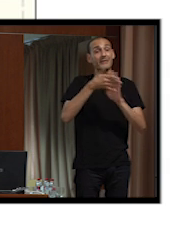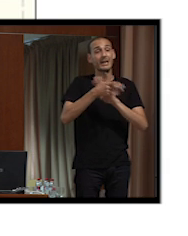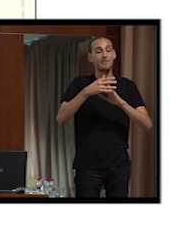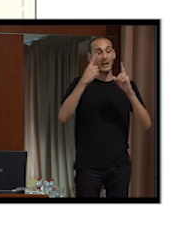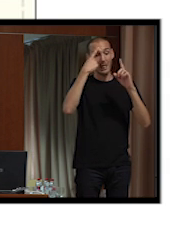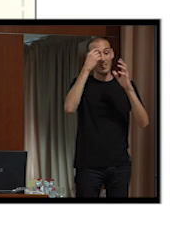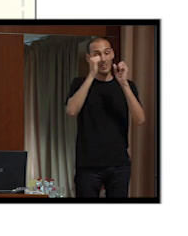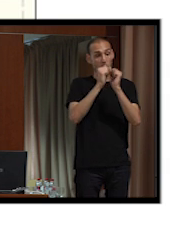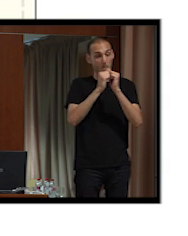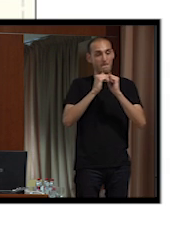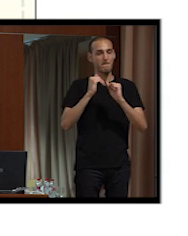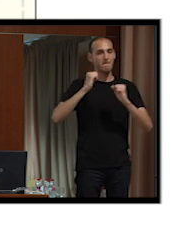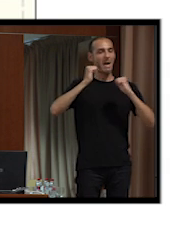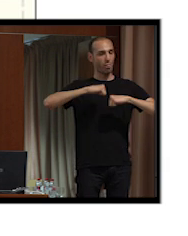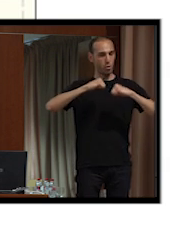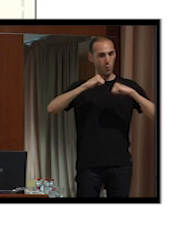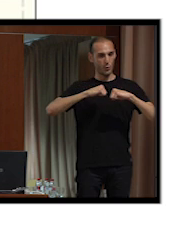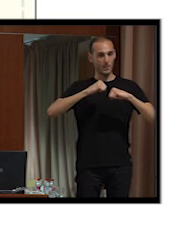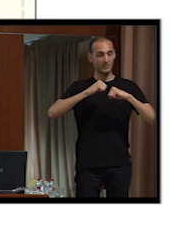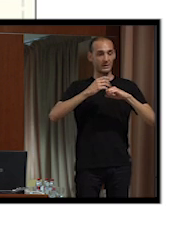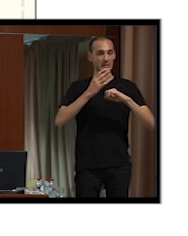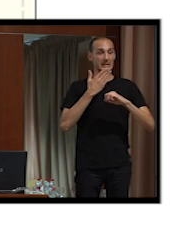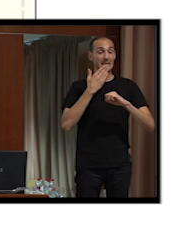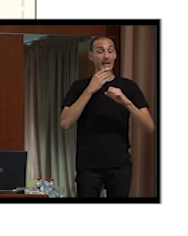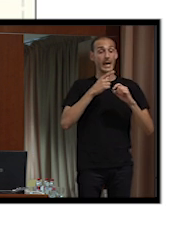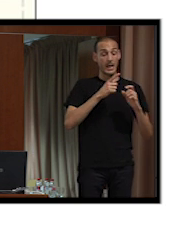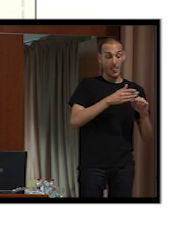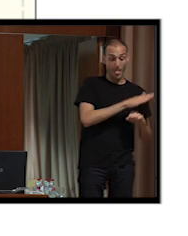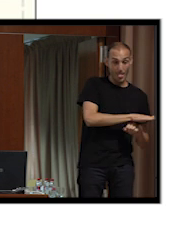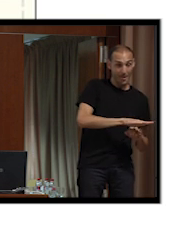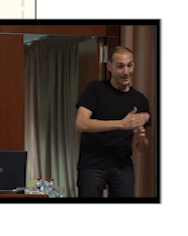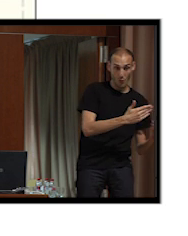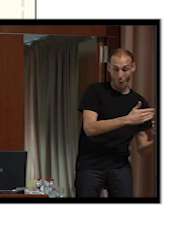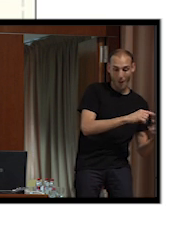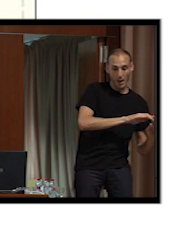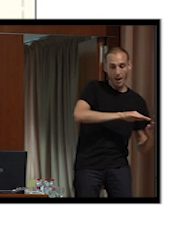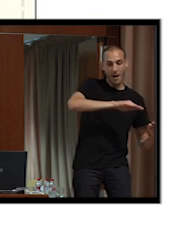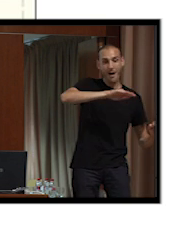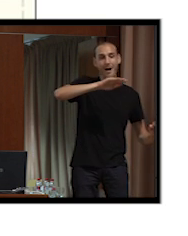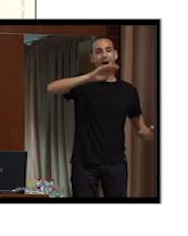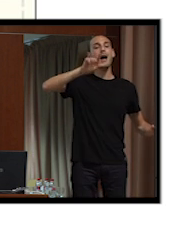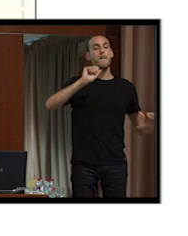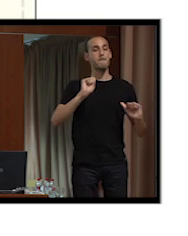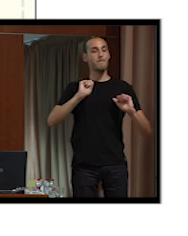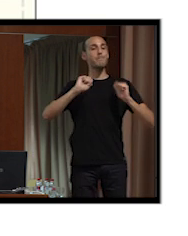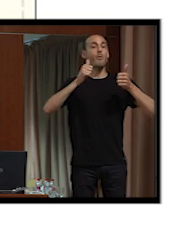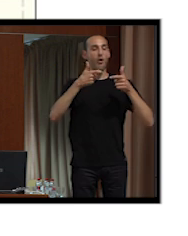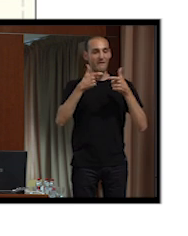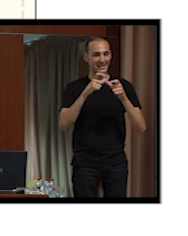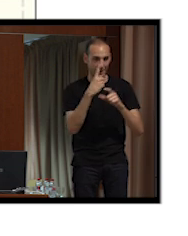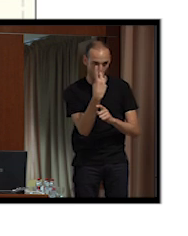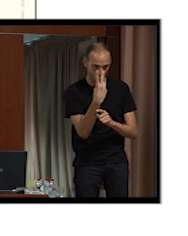cerebral. No, los prematuros no lo tiene y conforme van creciendo los niños va apareciendo el sueño de fase 2. Cuando un paciente tiene un